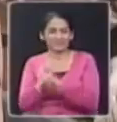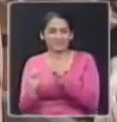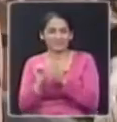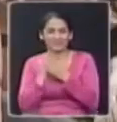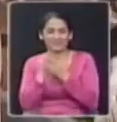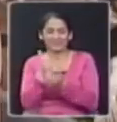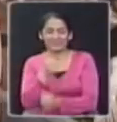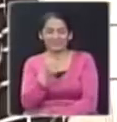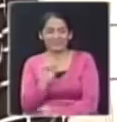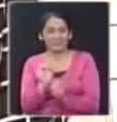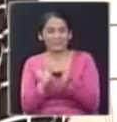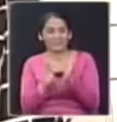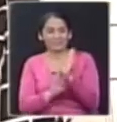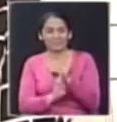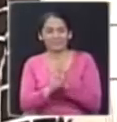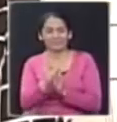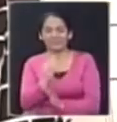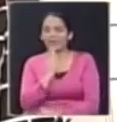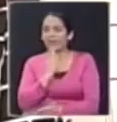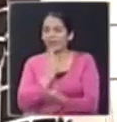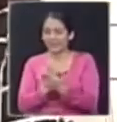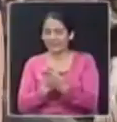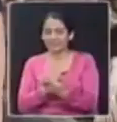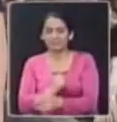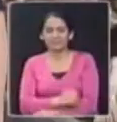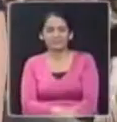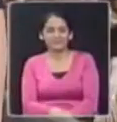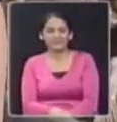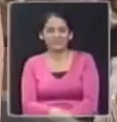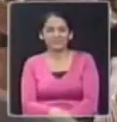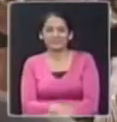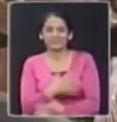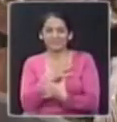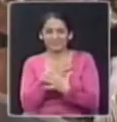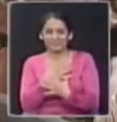les vaya excelente. Muchas gracias, le agradezco la invitación. Encantada de tenerla por acá y a ustedes, amigos televidentes.